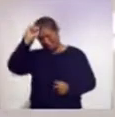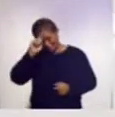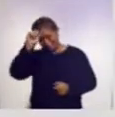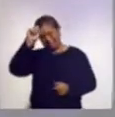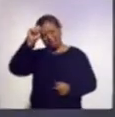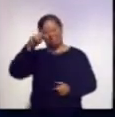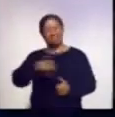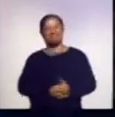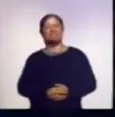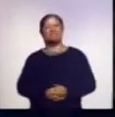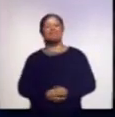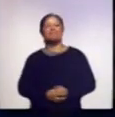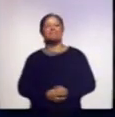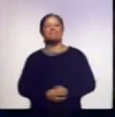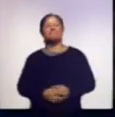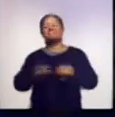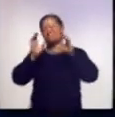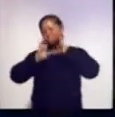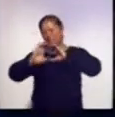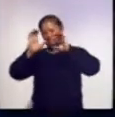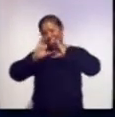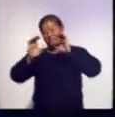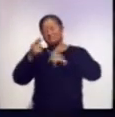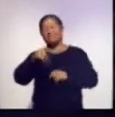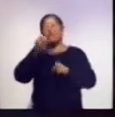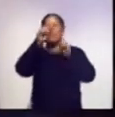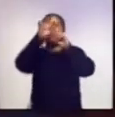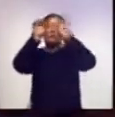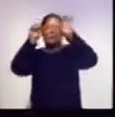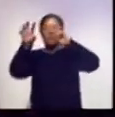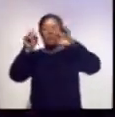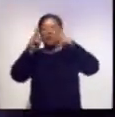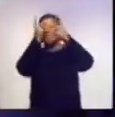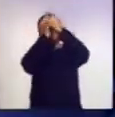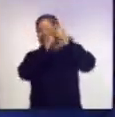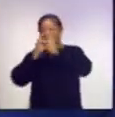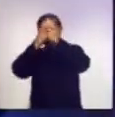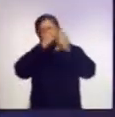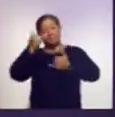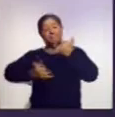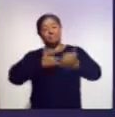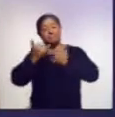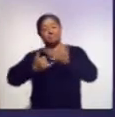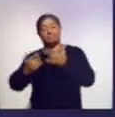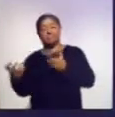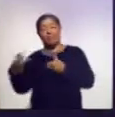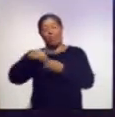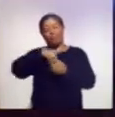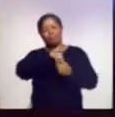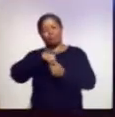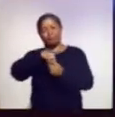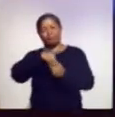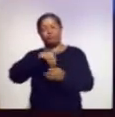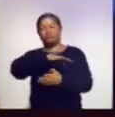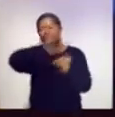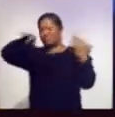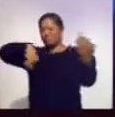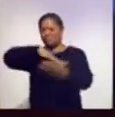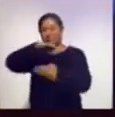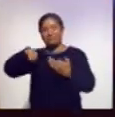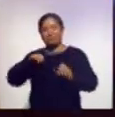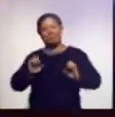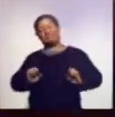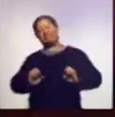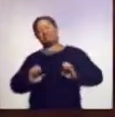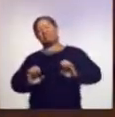sombrero. Burbujas, estrellas y hasta fuego invadieron este emblemático recinto, pues fue la función de